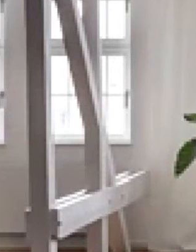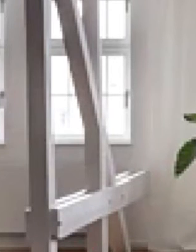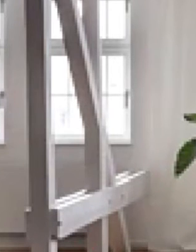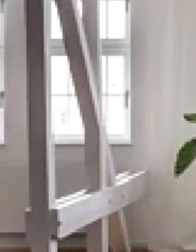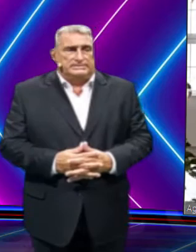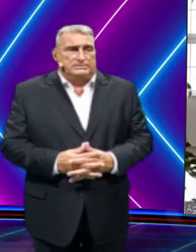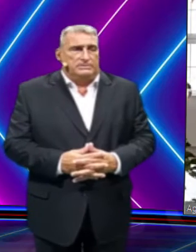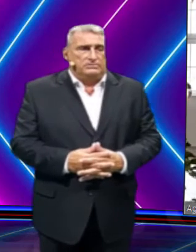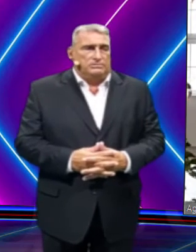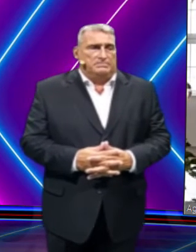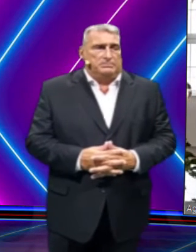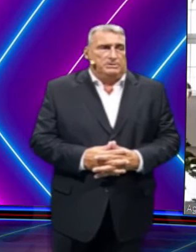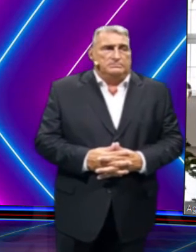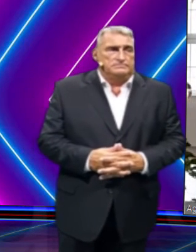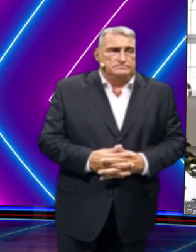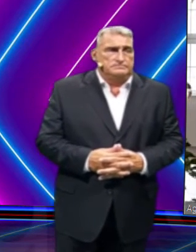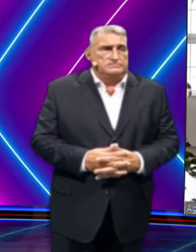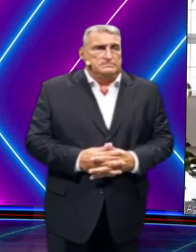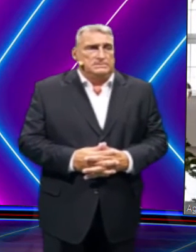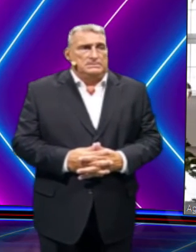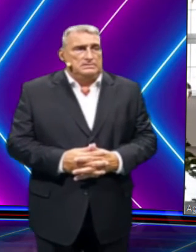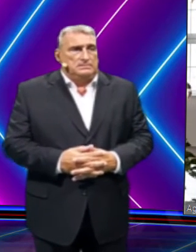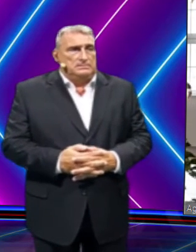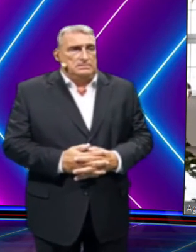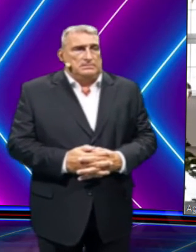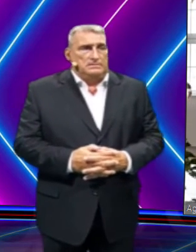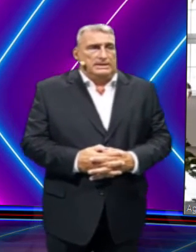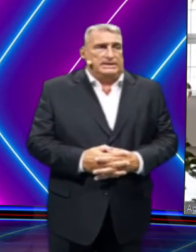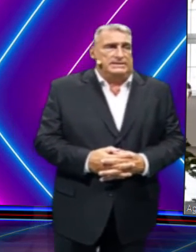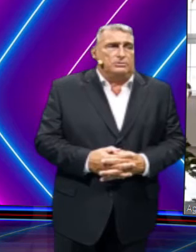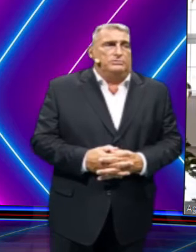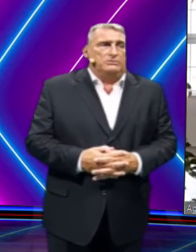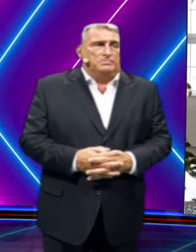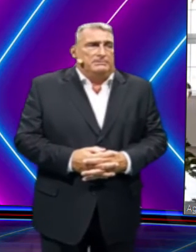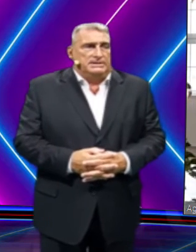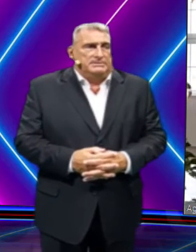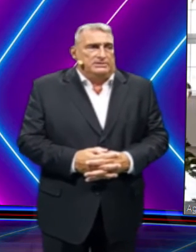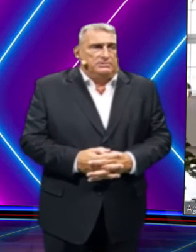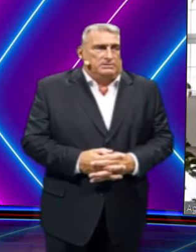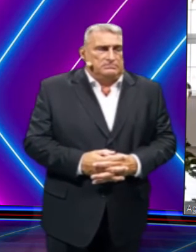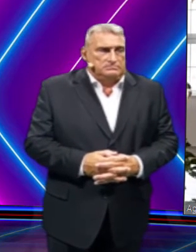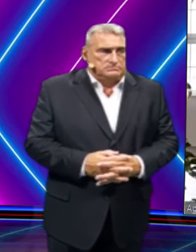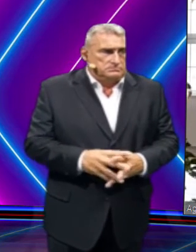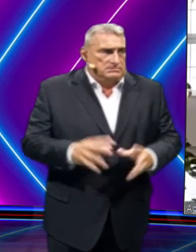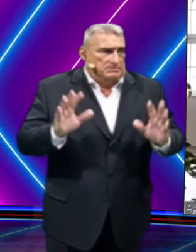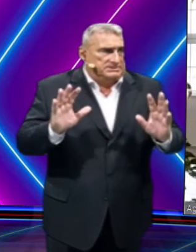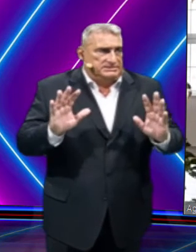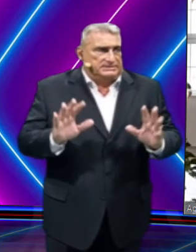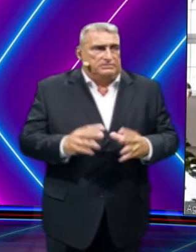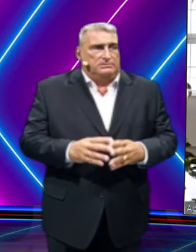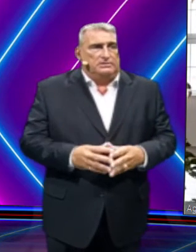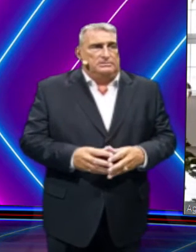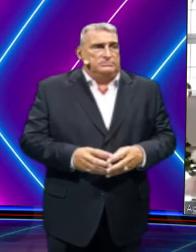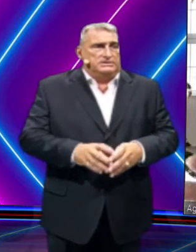Ah, es la gente, sin lugar a dudas, pero bueno. Ah, la gente para. La gente con una culpabilidad también del gobierno. Vamos a ser